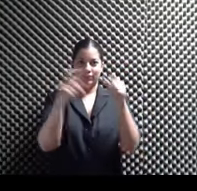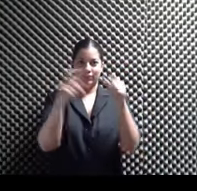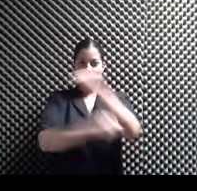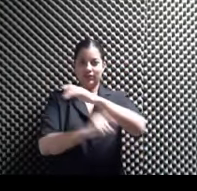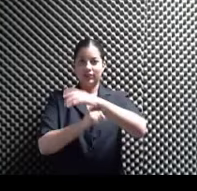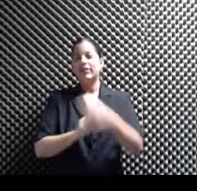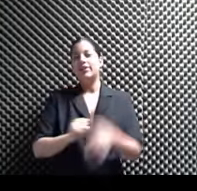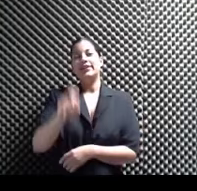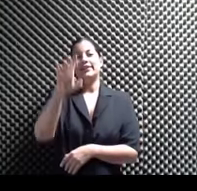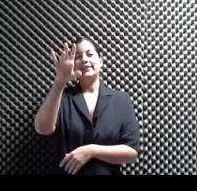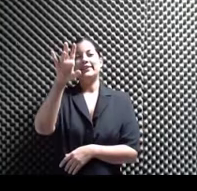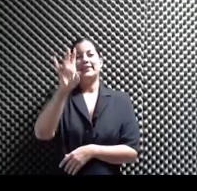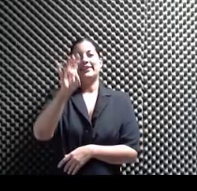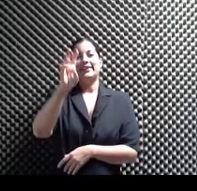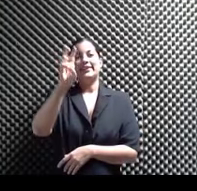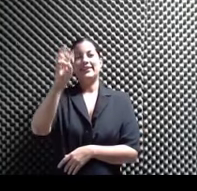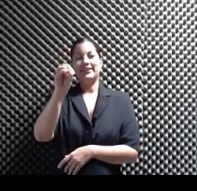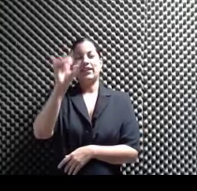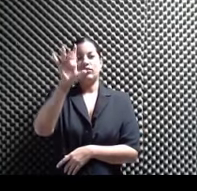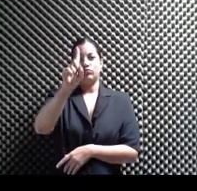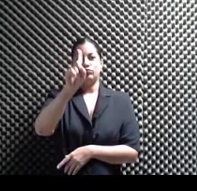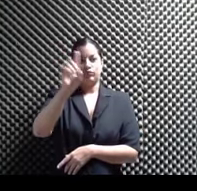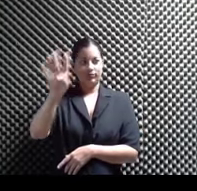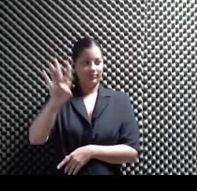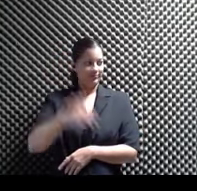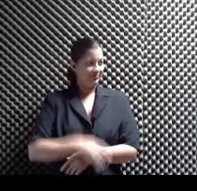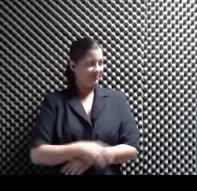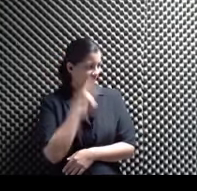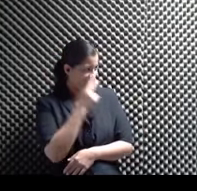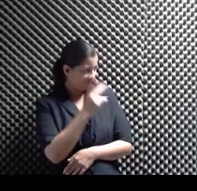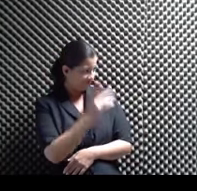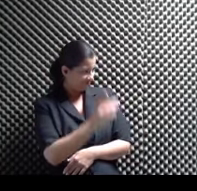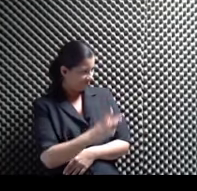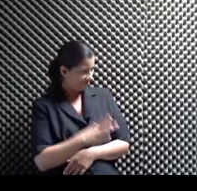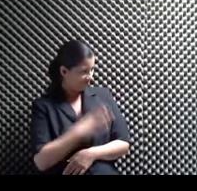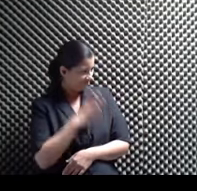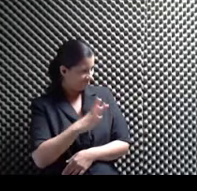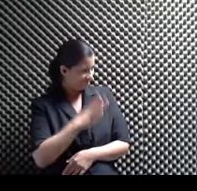760 8114 ¿Qué eso? Esto no lo puedo soltar